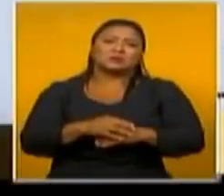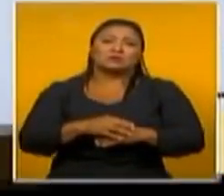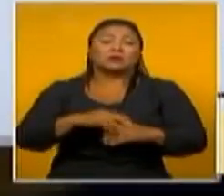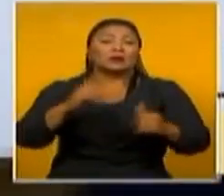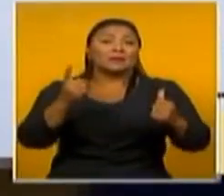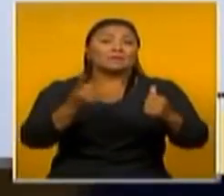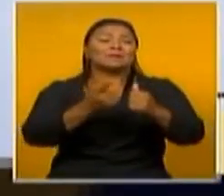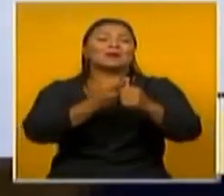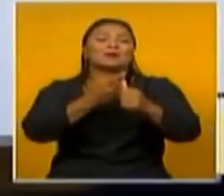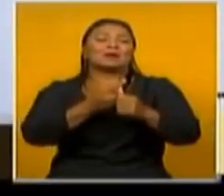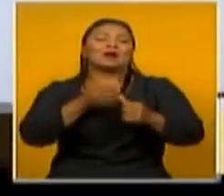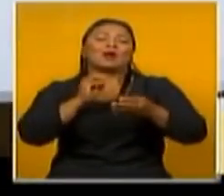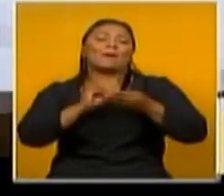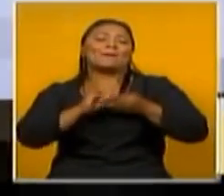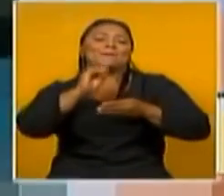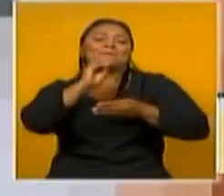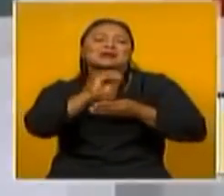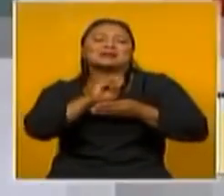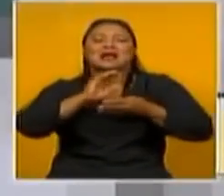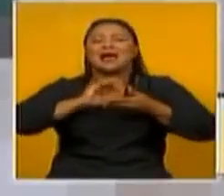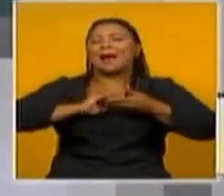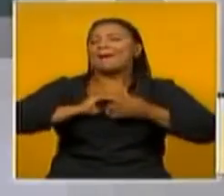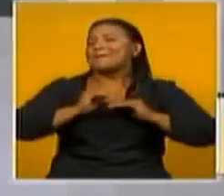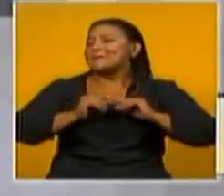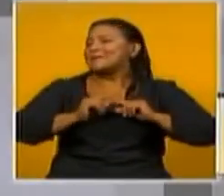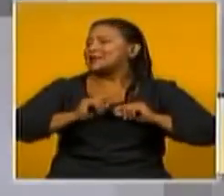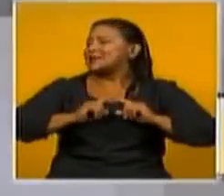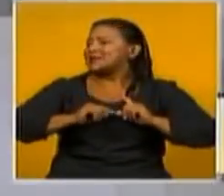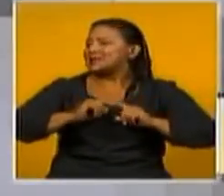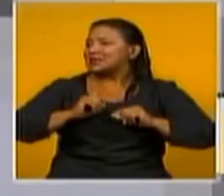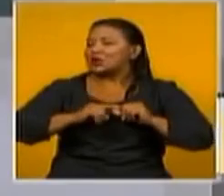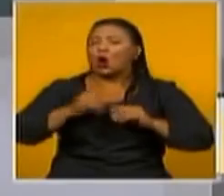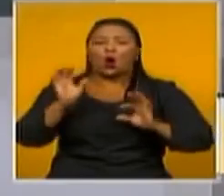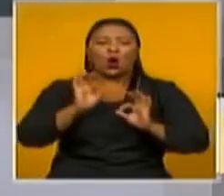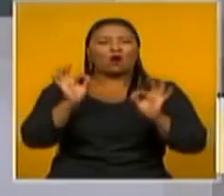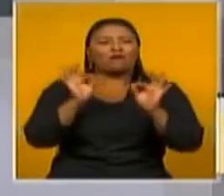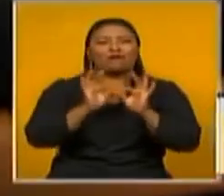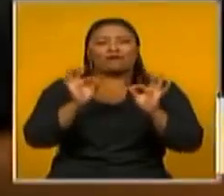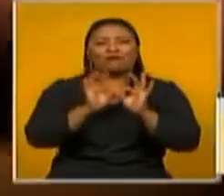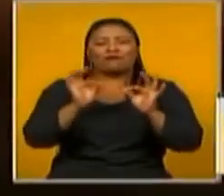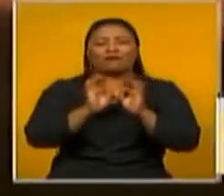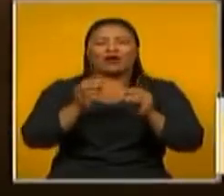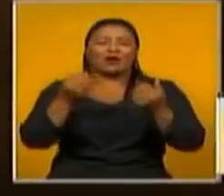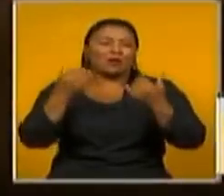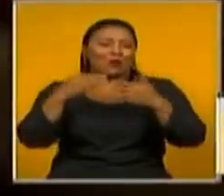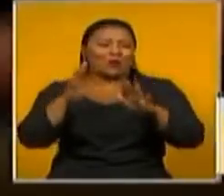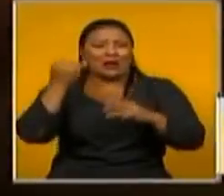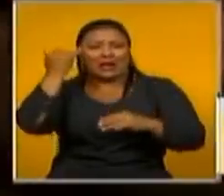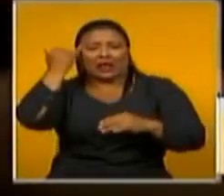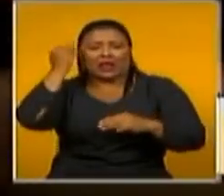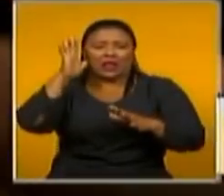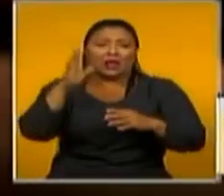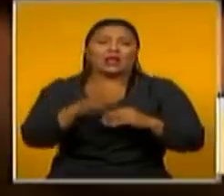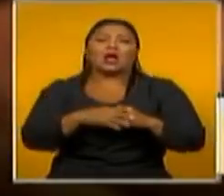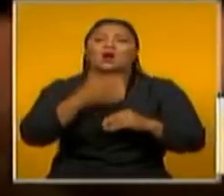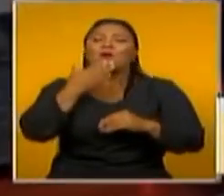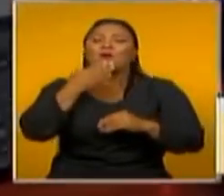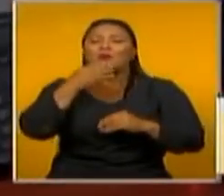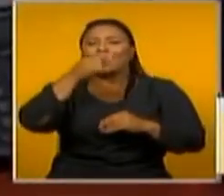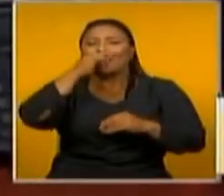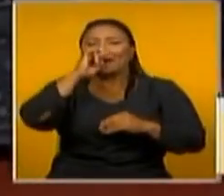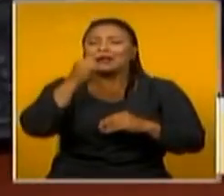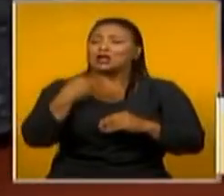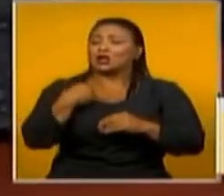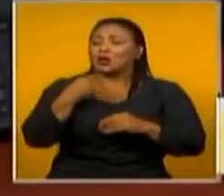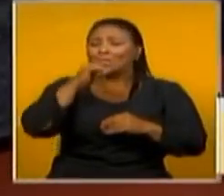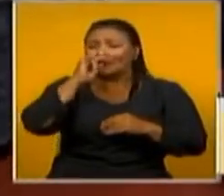Primero envían un mensaje amistoso, algunas veces por Facebook o por cualquier otra red social. Se hacen pasar incluso como niños o